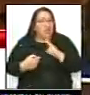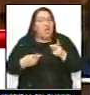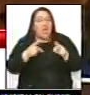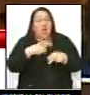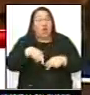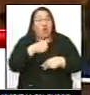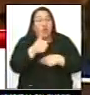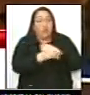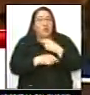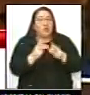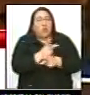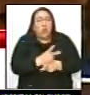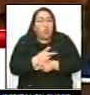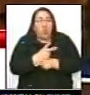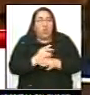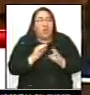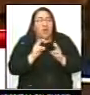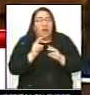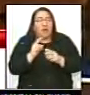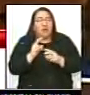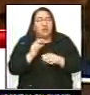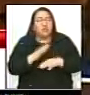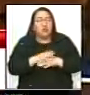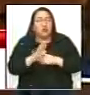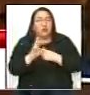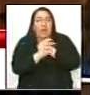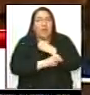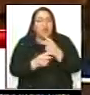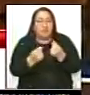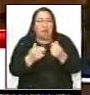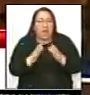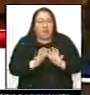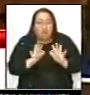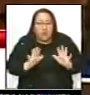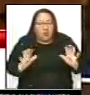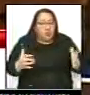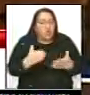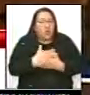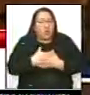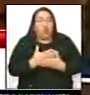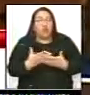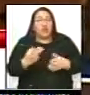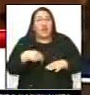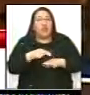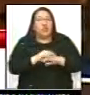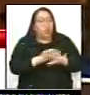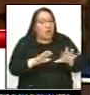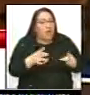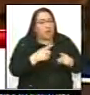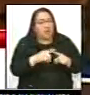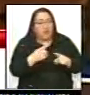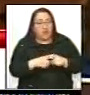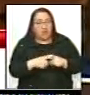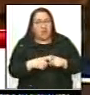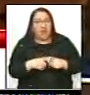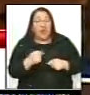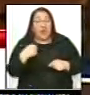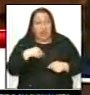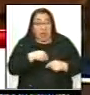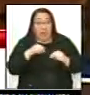interés nacional, y ahí está de por medio nuestros recursos naturales, nuestros recursos estratégicos,